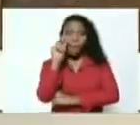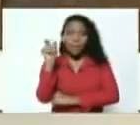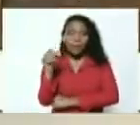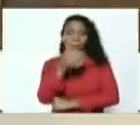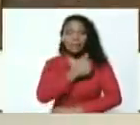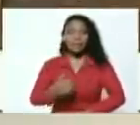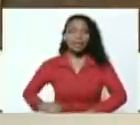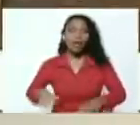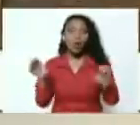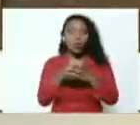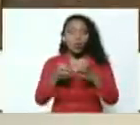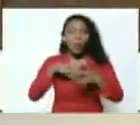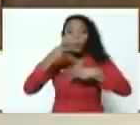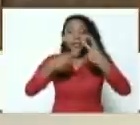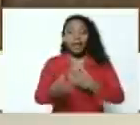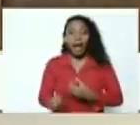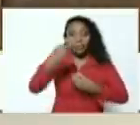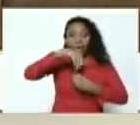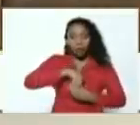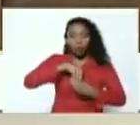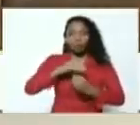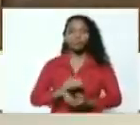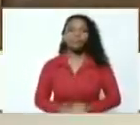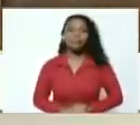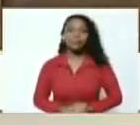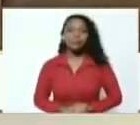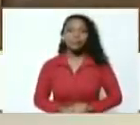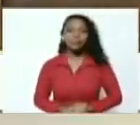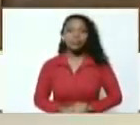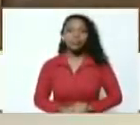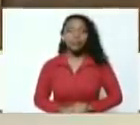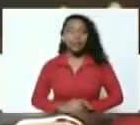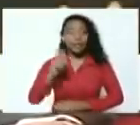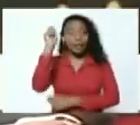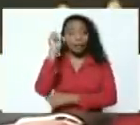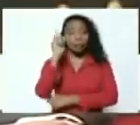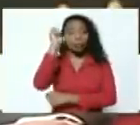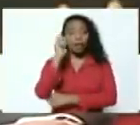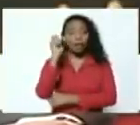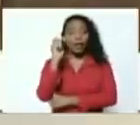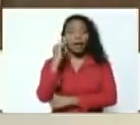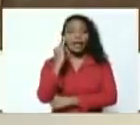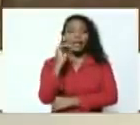presidente de la Comisión de Política Interior, la